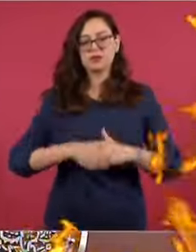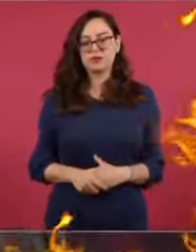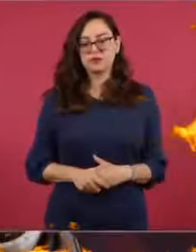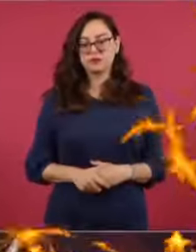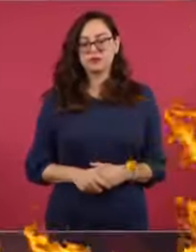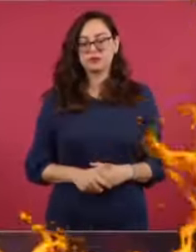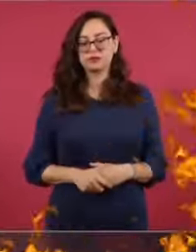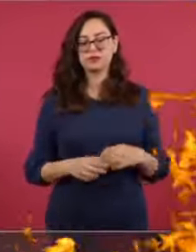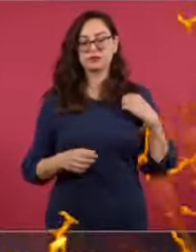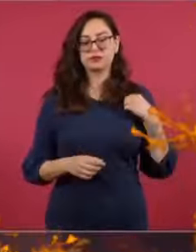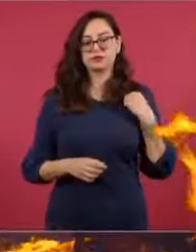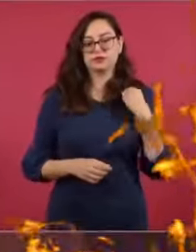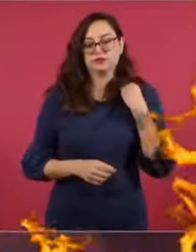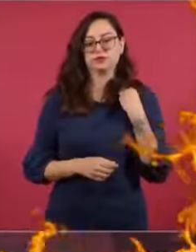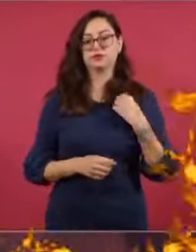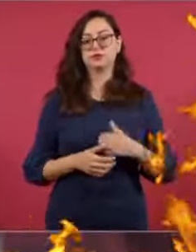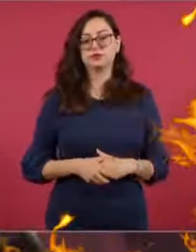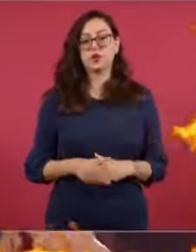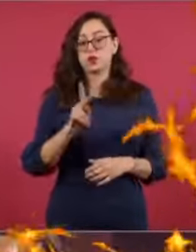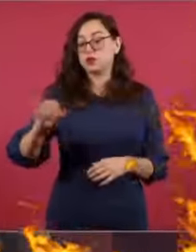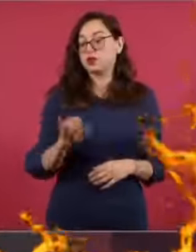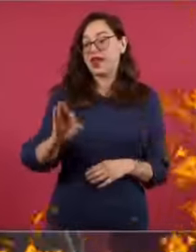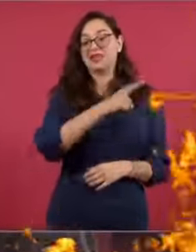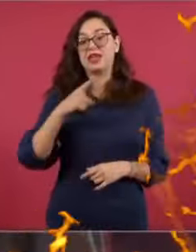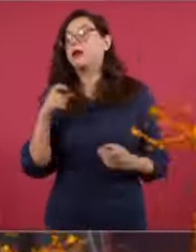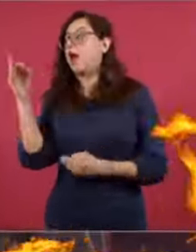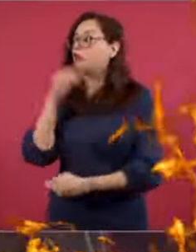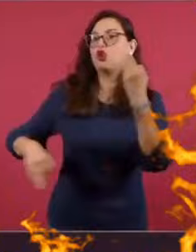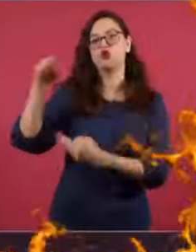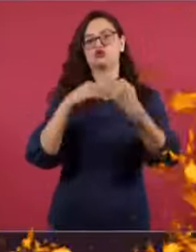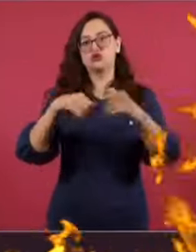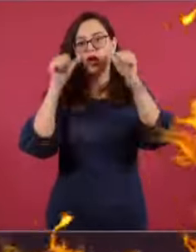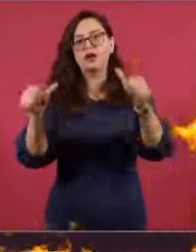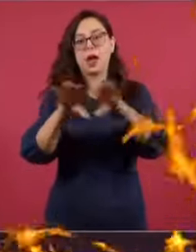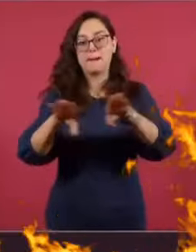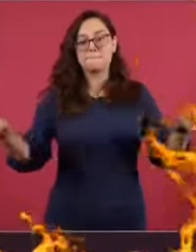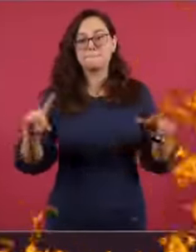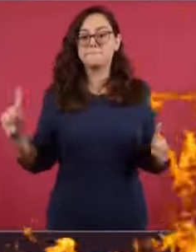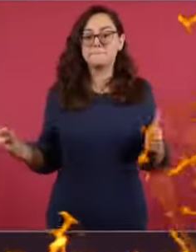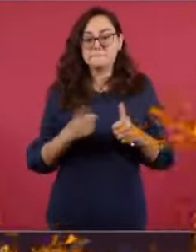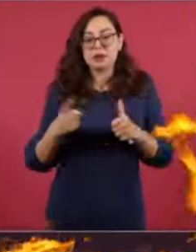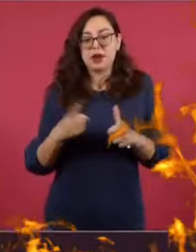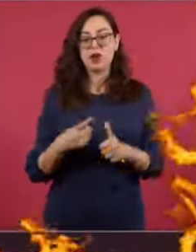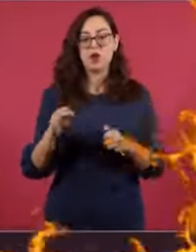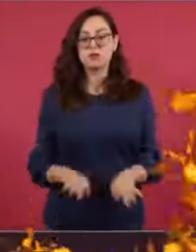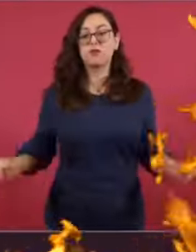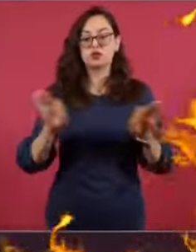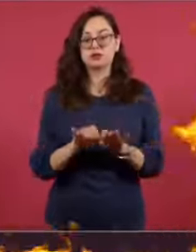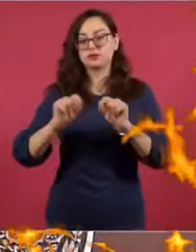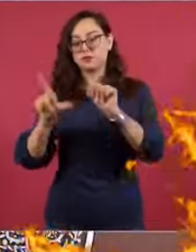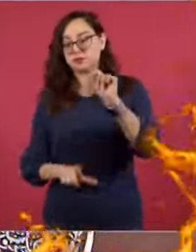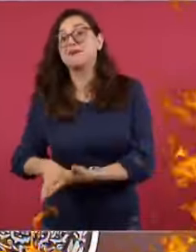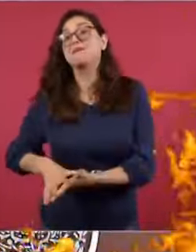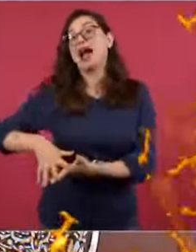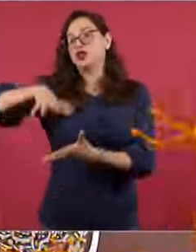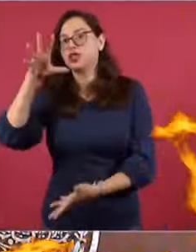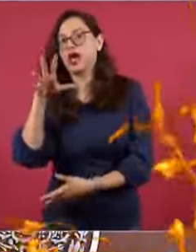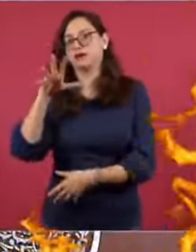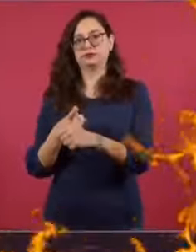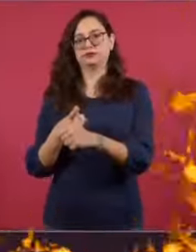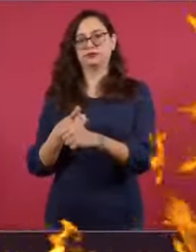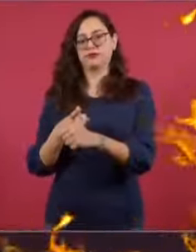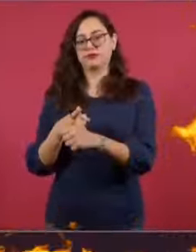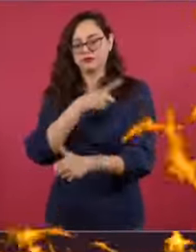porque el Poder Judicial tiene que atender a todos los mexicanos y siempre poner por delante el interés del pueblo y el interés de la nación.